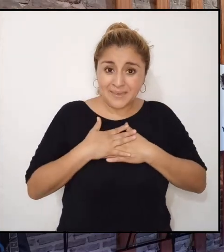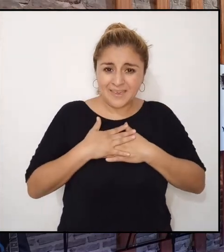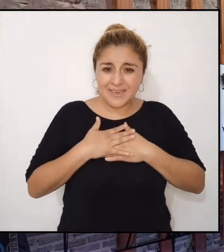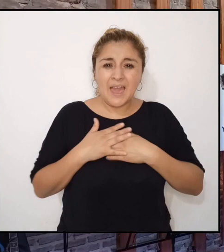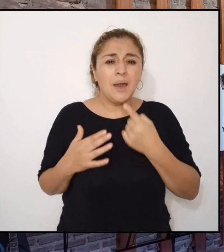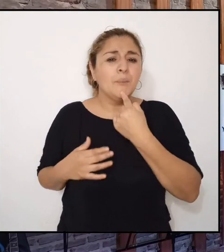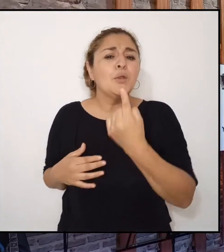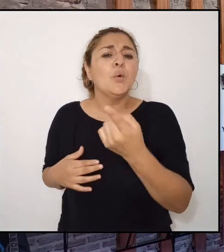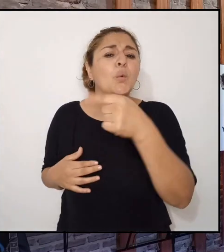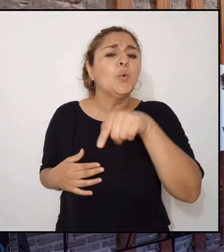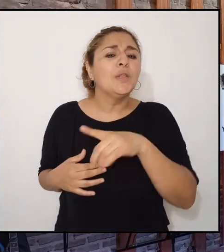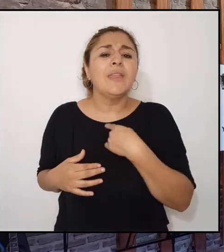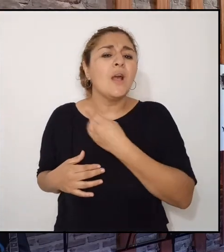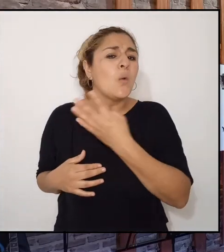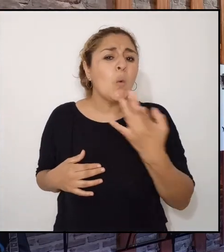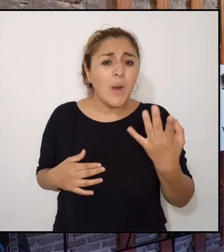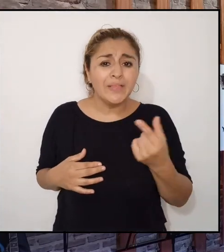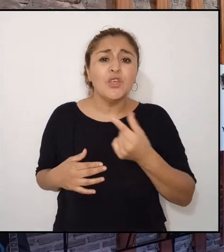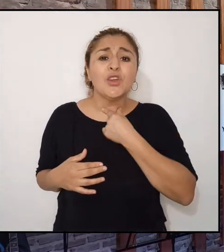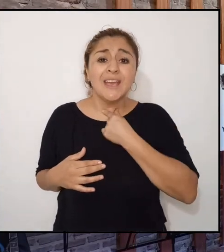Biblia.